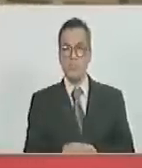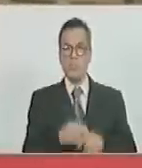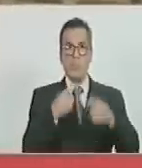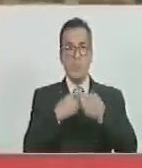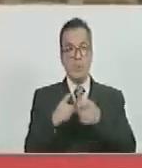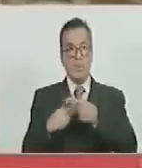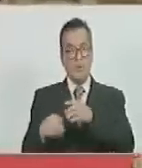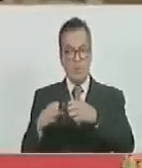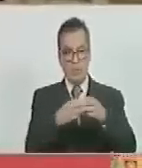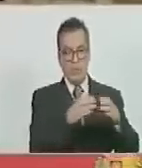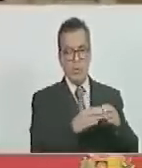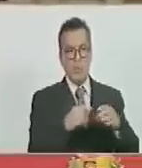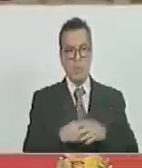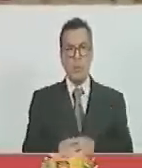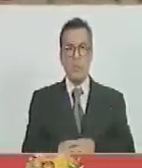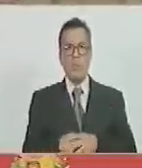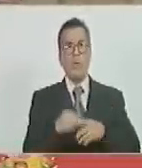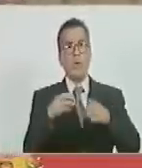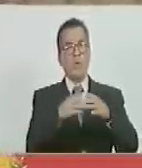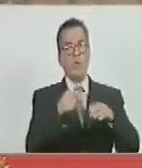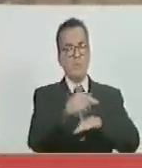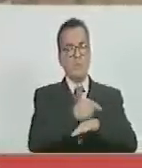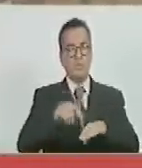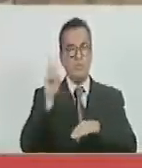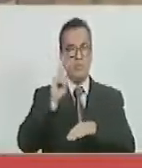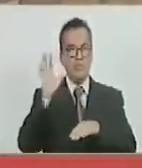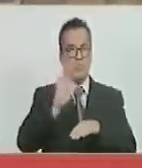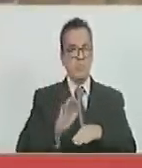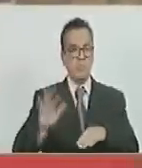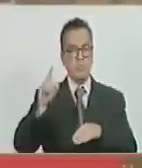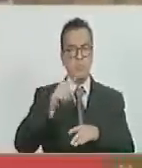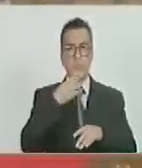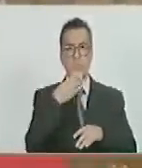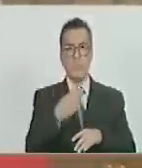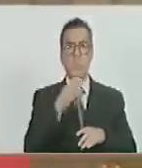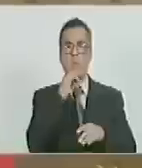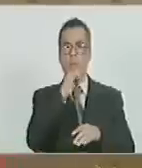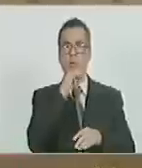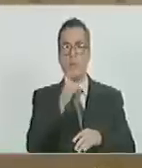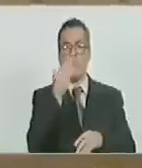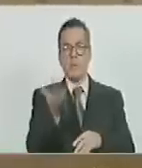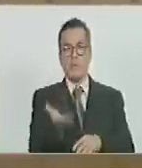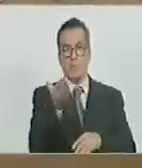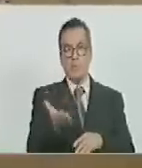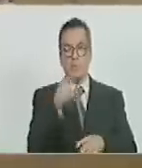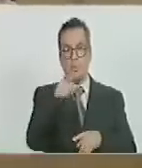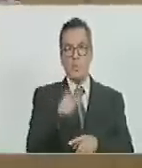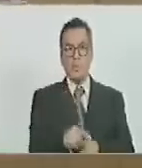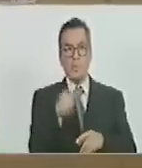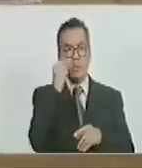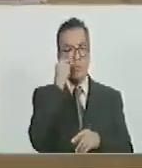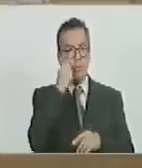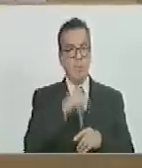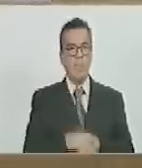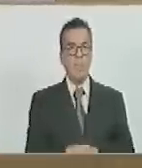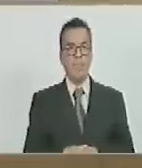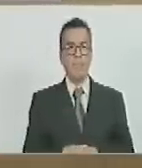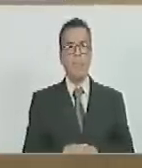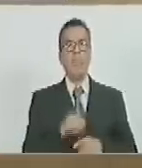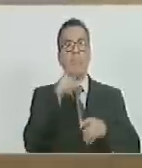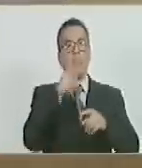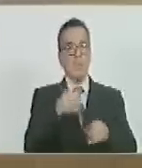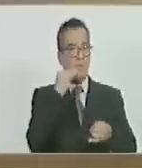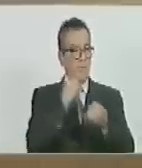distintos organismos y entes del Estado venezolano para solicitar información relevante en torno a estos ciudadanos. Una